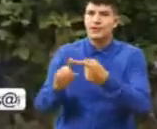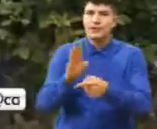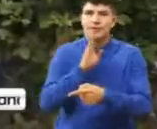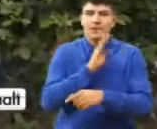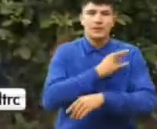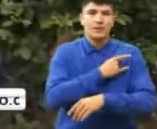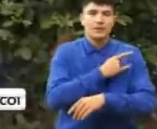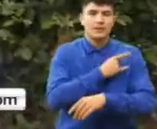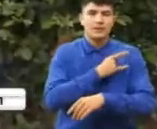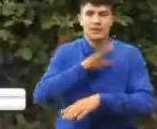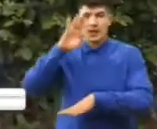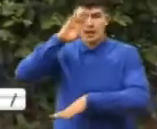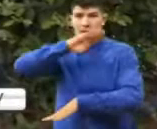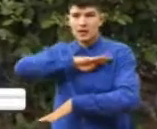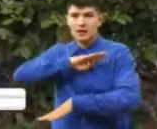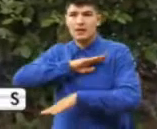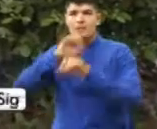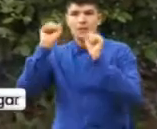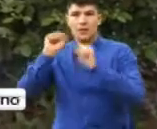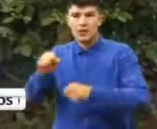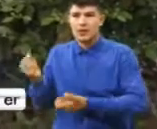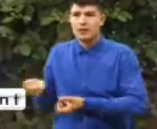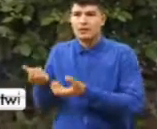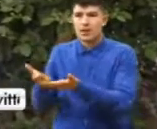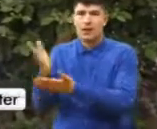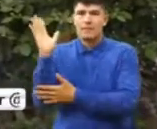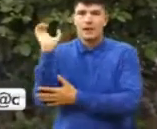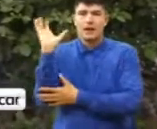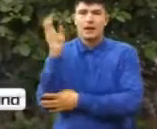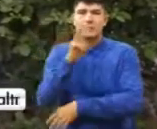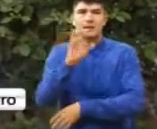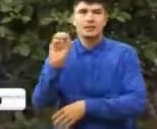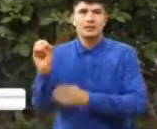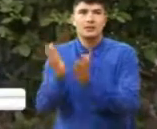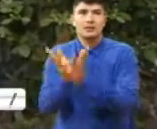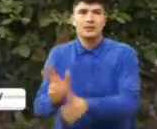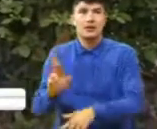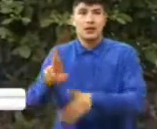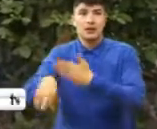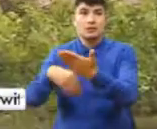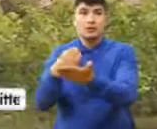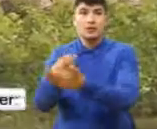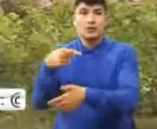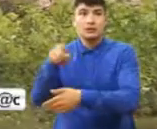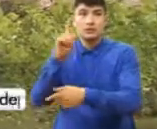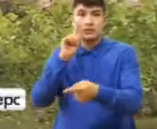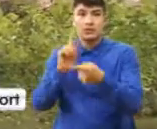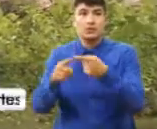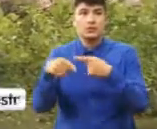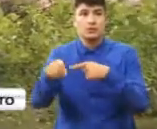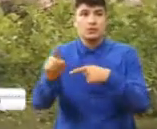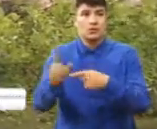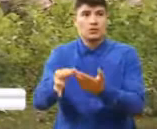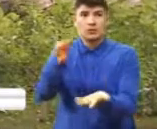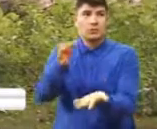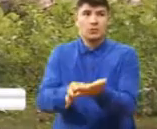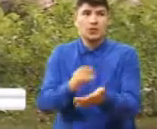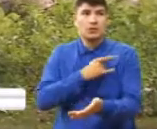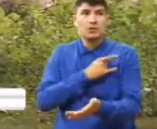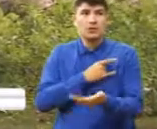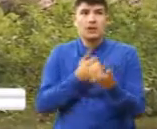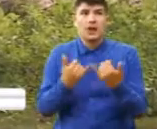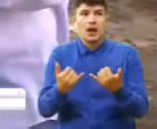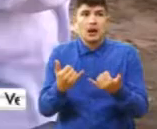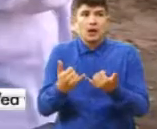la universidad y la alcaldía para becar a 300 estudiantes los resultados y la proyección de espectativa de cupo no se le cumple la universidad y está pasando